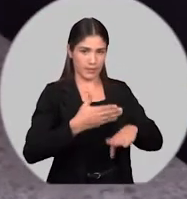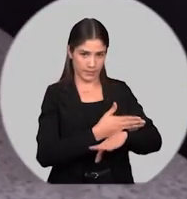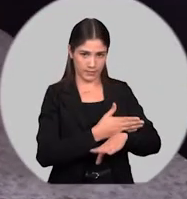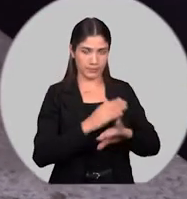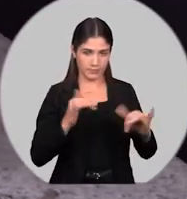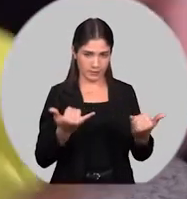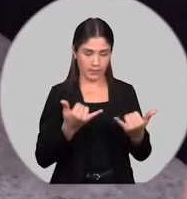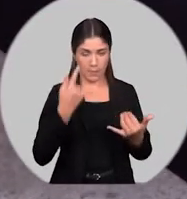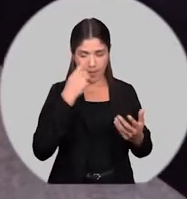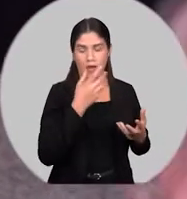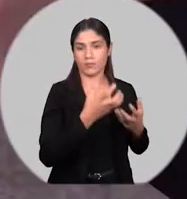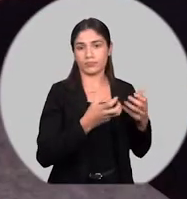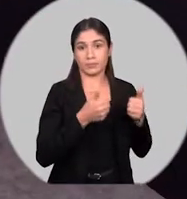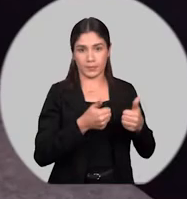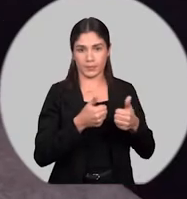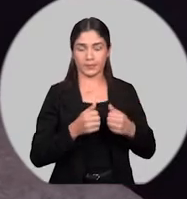Le incorporamos